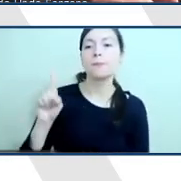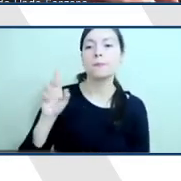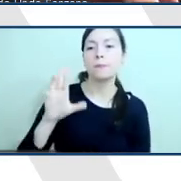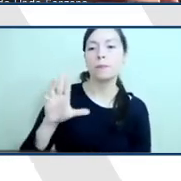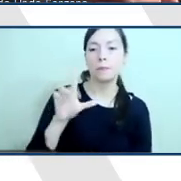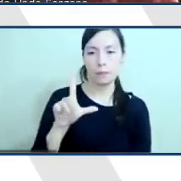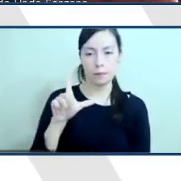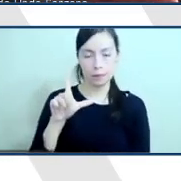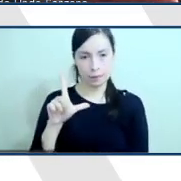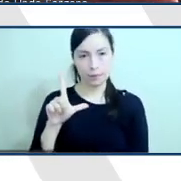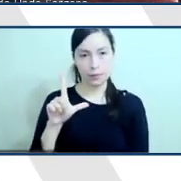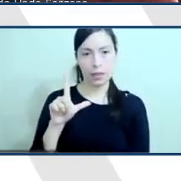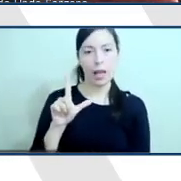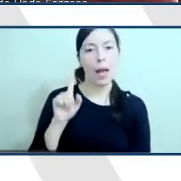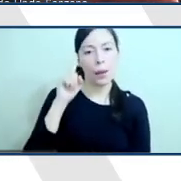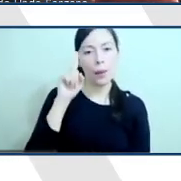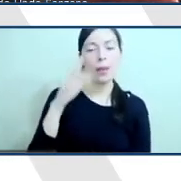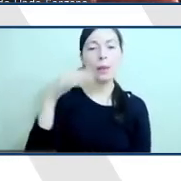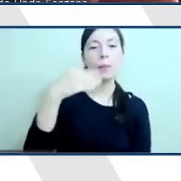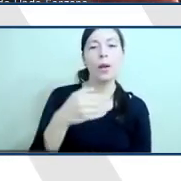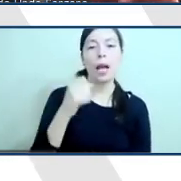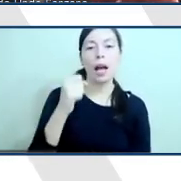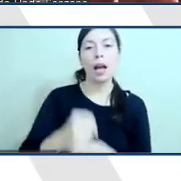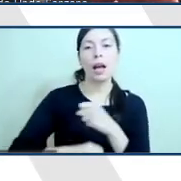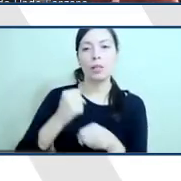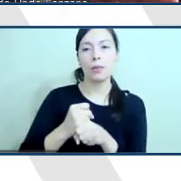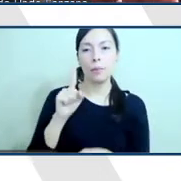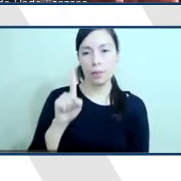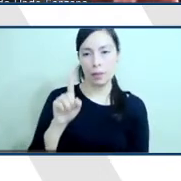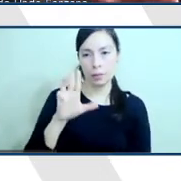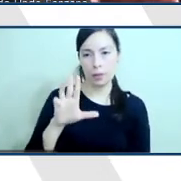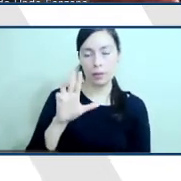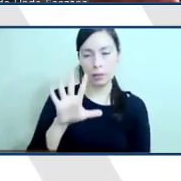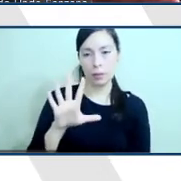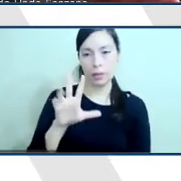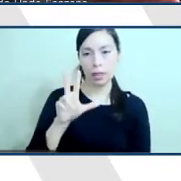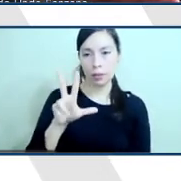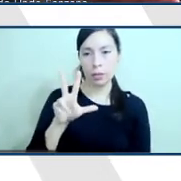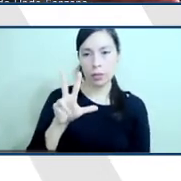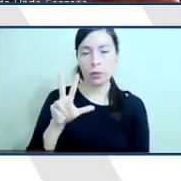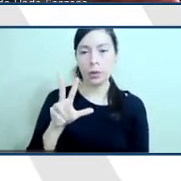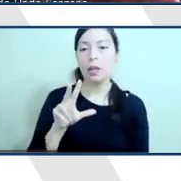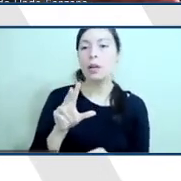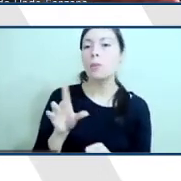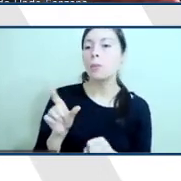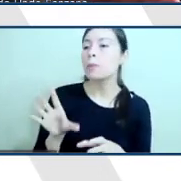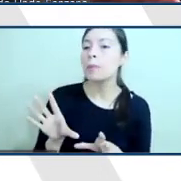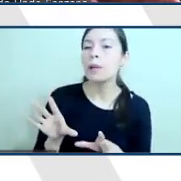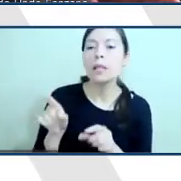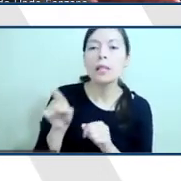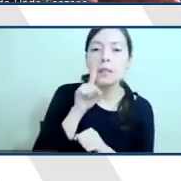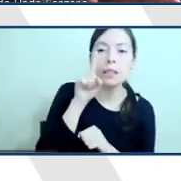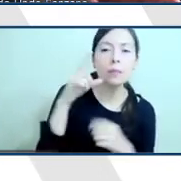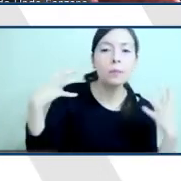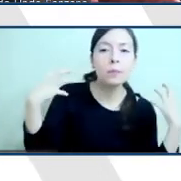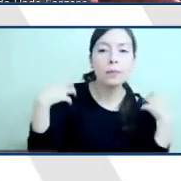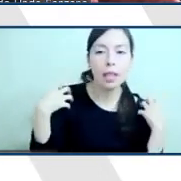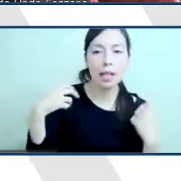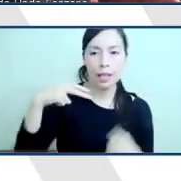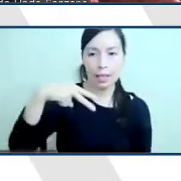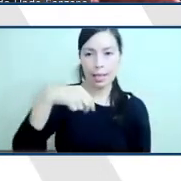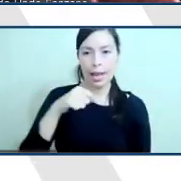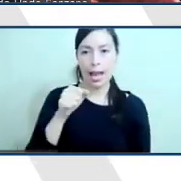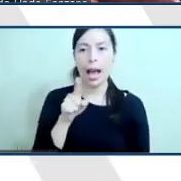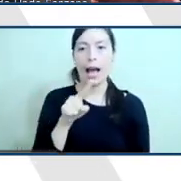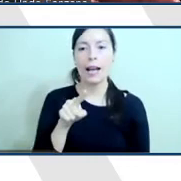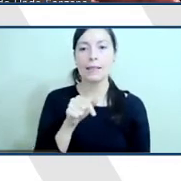mientras que el año 1958 ya pasó esto a manos de NASA y la Universidad de Chile. Alguien se